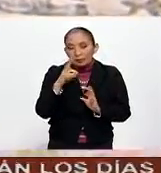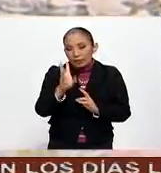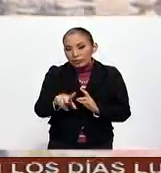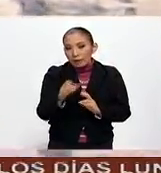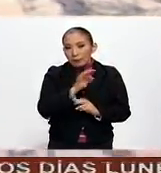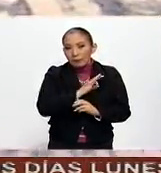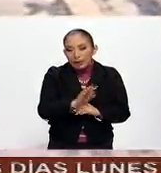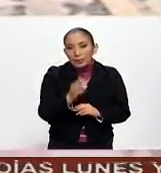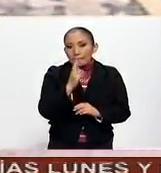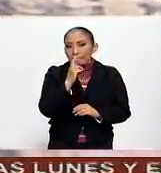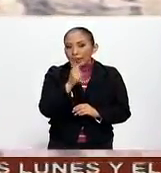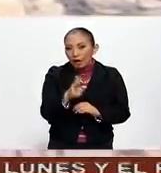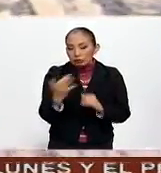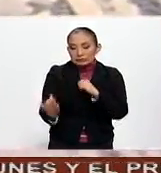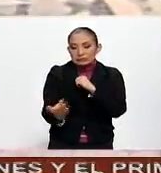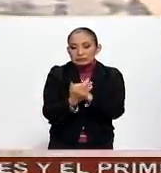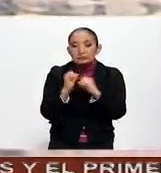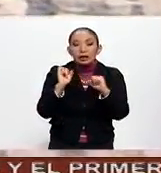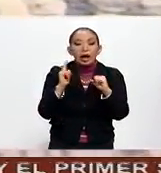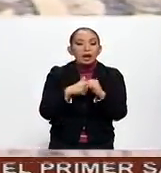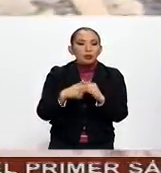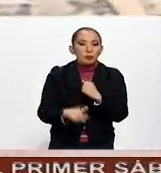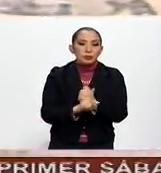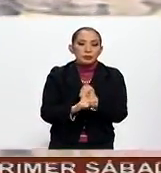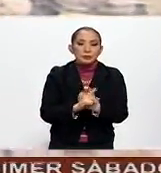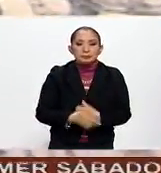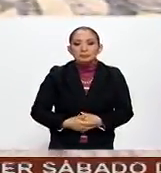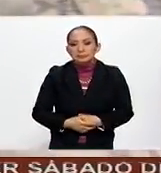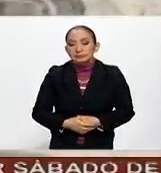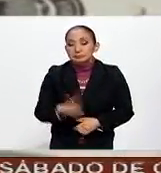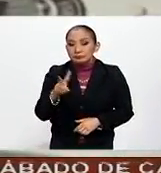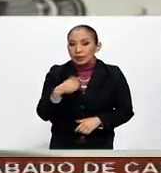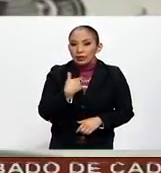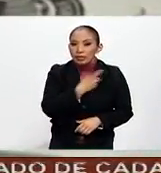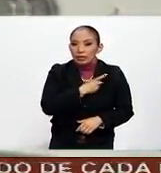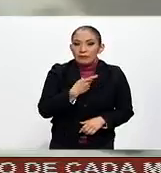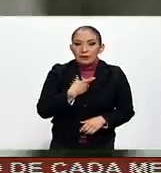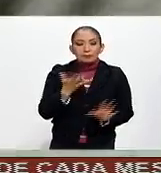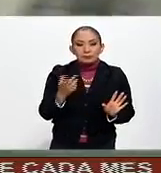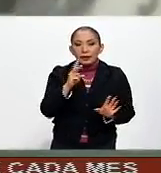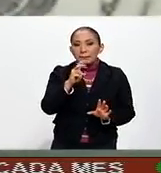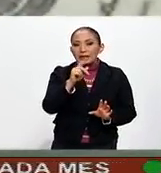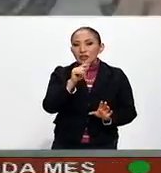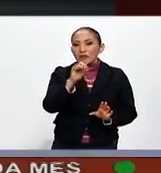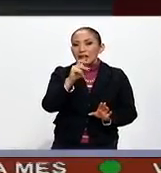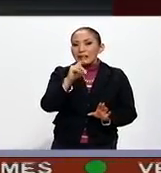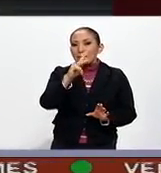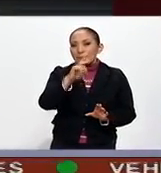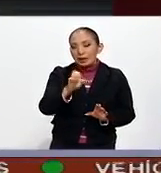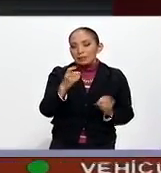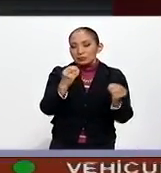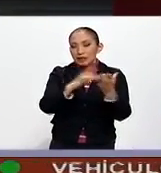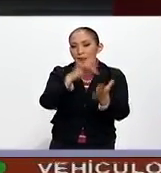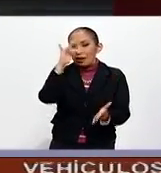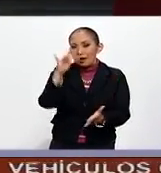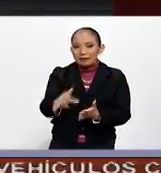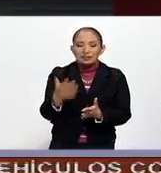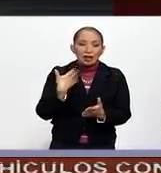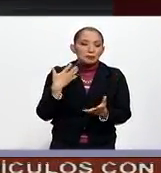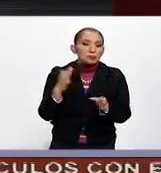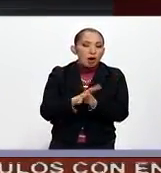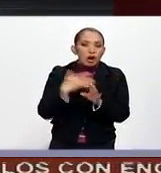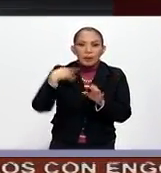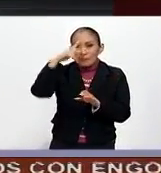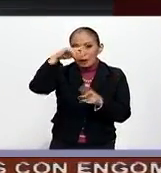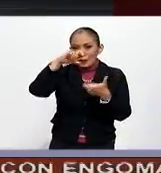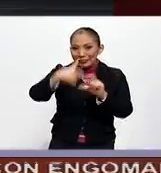la gente va a estar mejor protegida ante este tipo de eventos. Y sin duda no endeudarnos. Víctor Felipe Piz, muchas gracias, como siempre, por estar